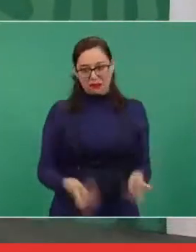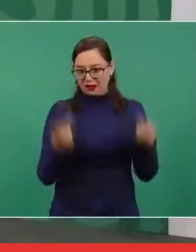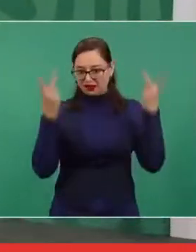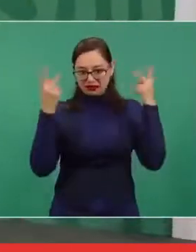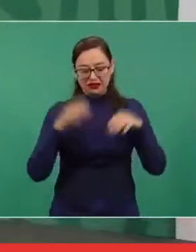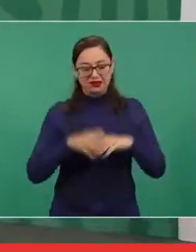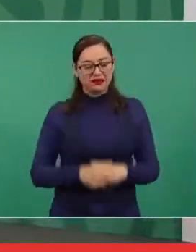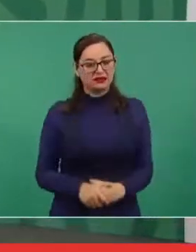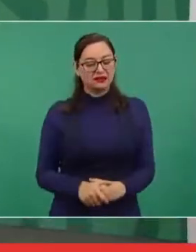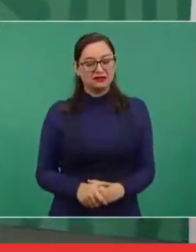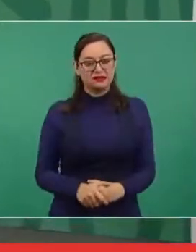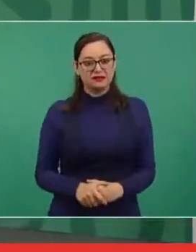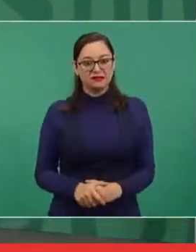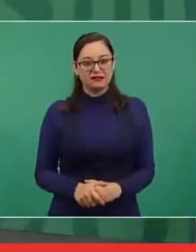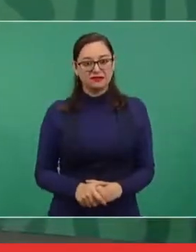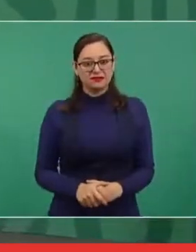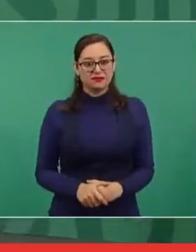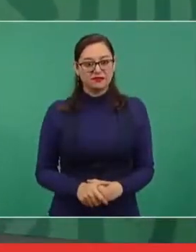¿Cómo